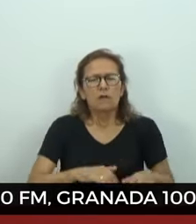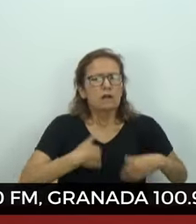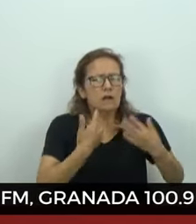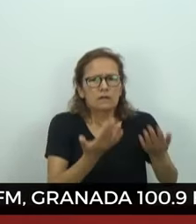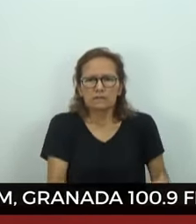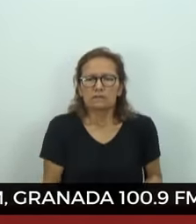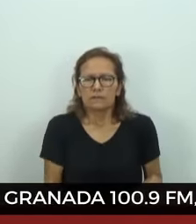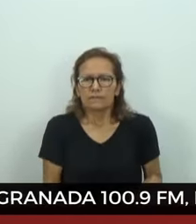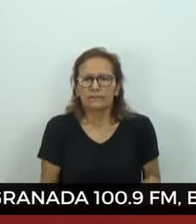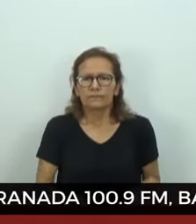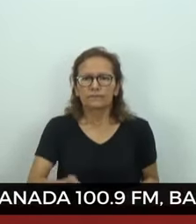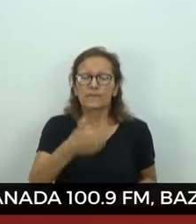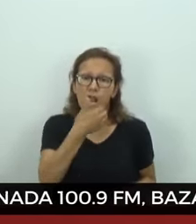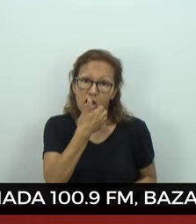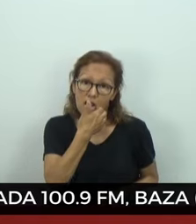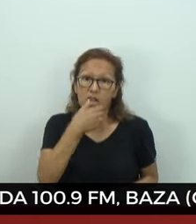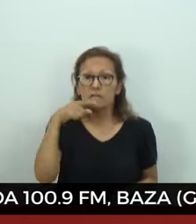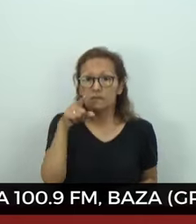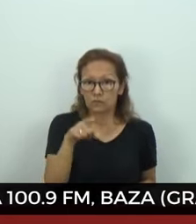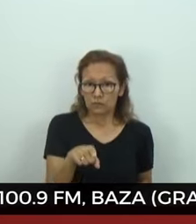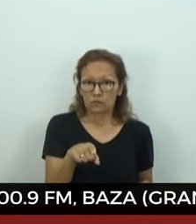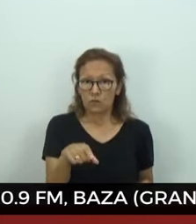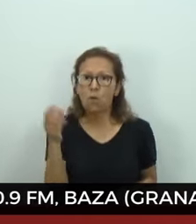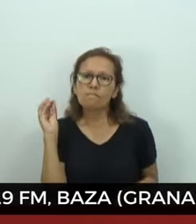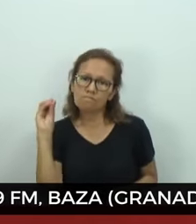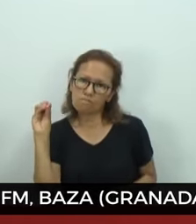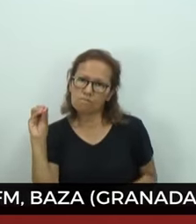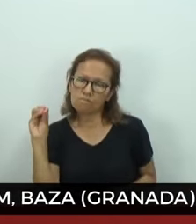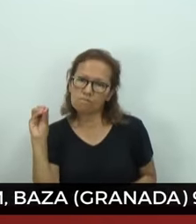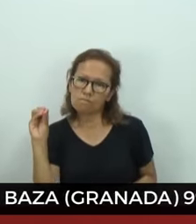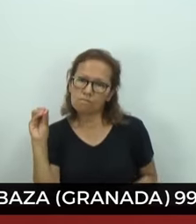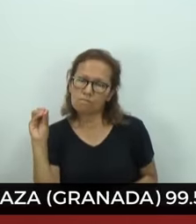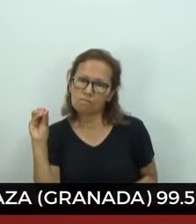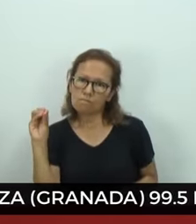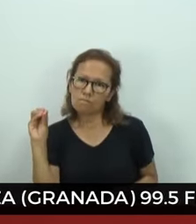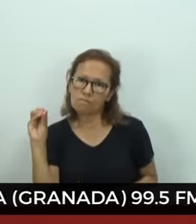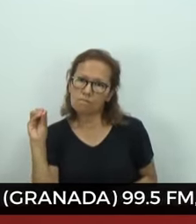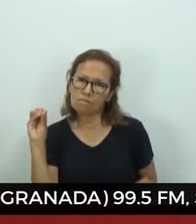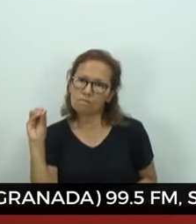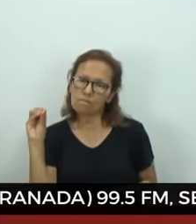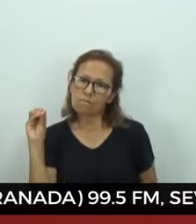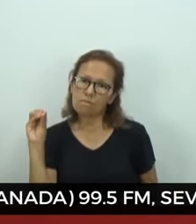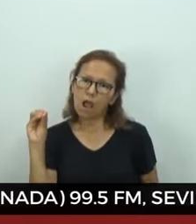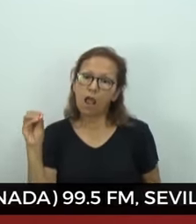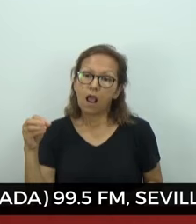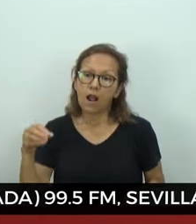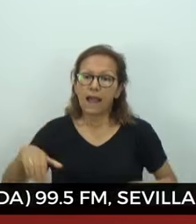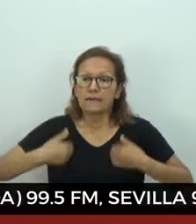Si tú te preguntas, ¿y cuándo habré descubierto toda la gracia?